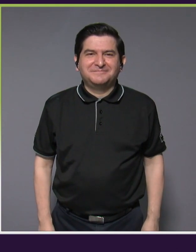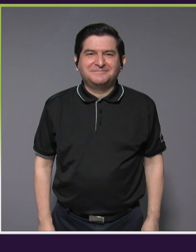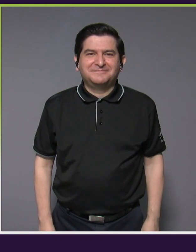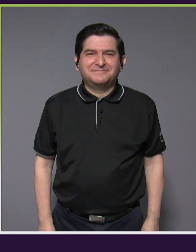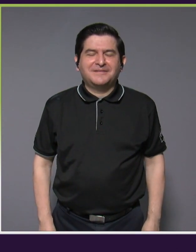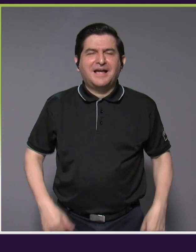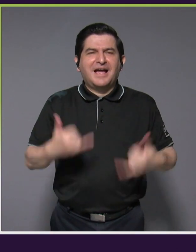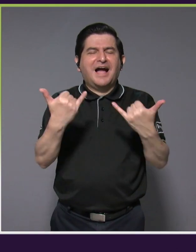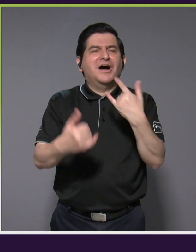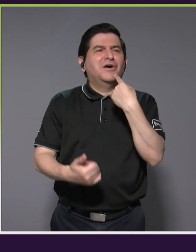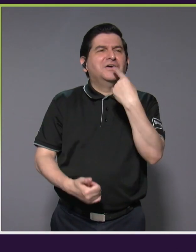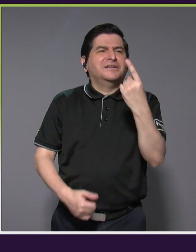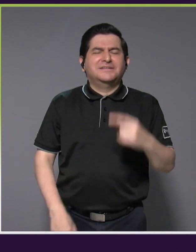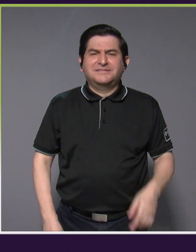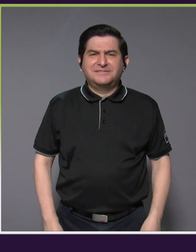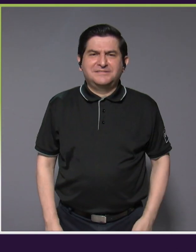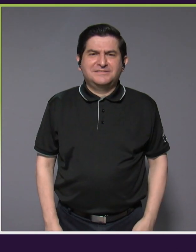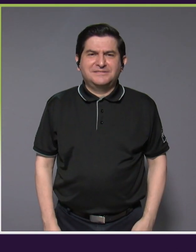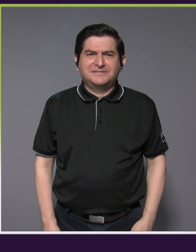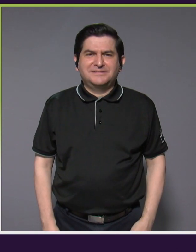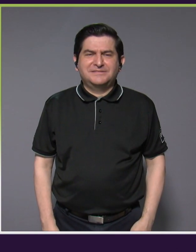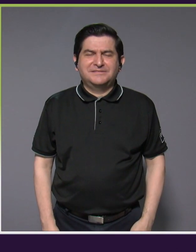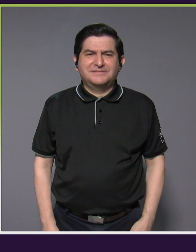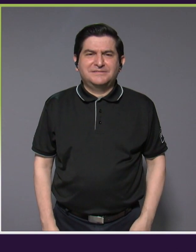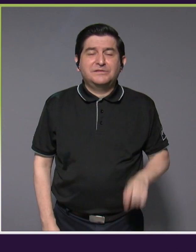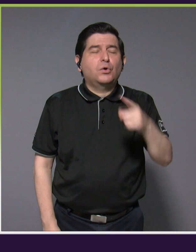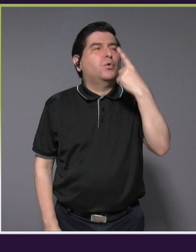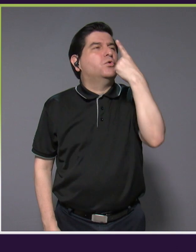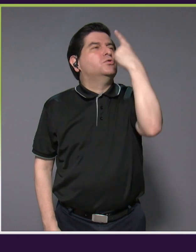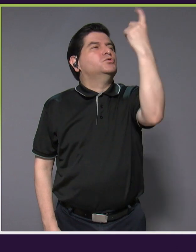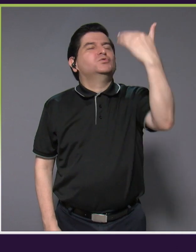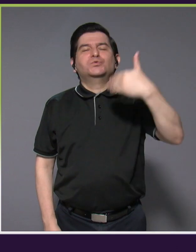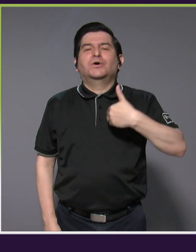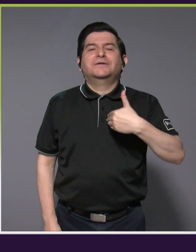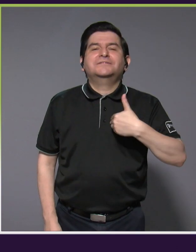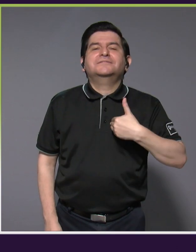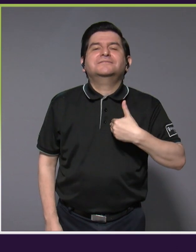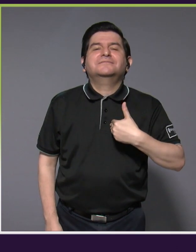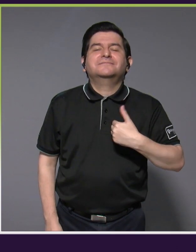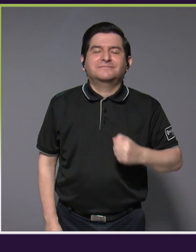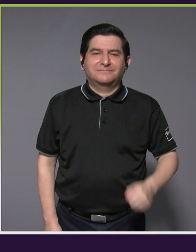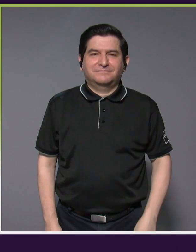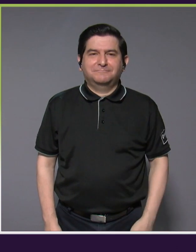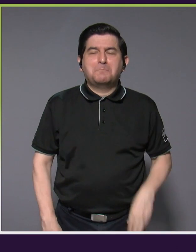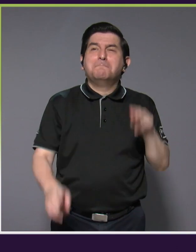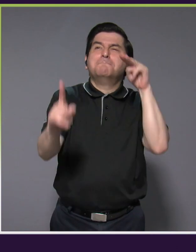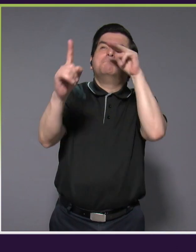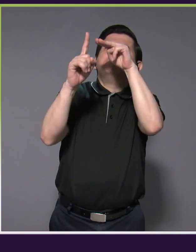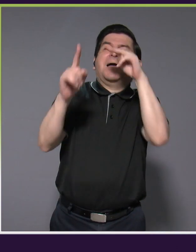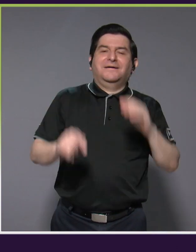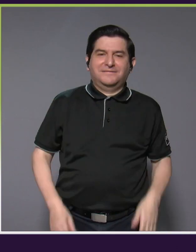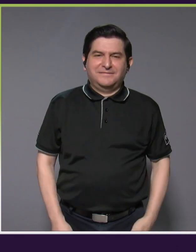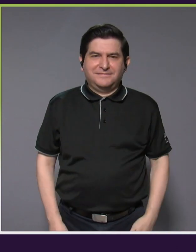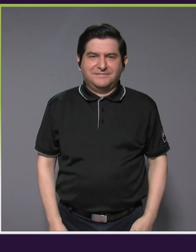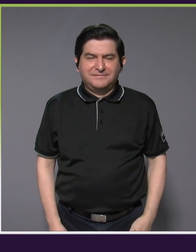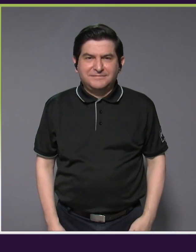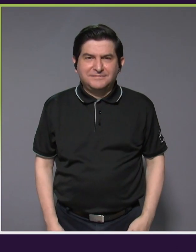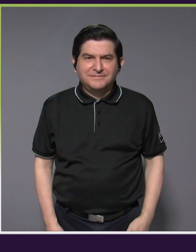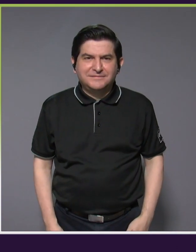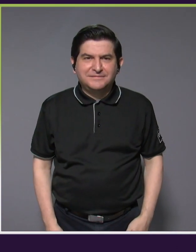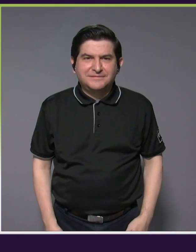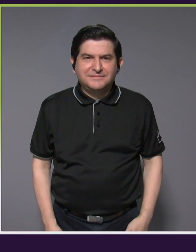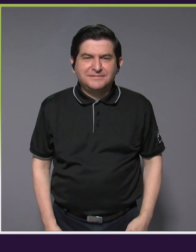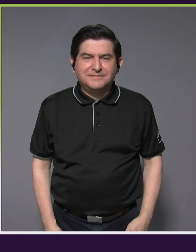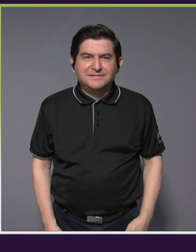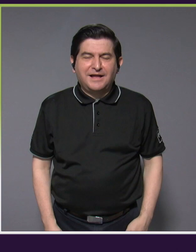Van a decir cuál es un sueño que tienen, un sueño, una meta. ¿Qué dijiste vos?